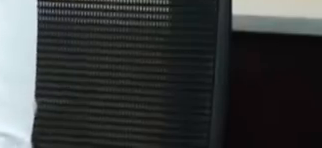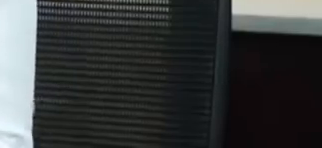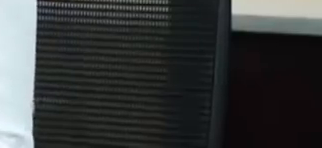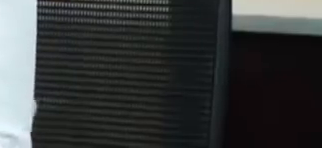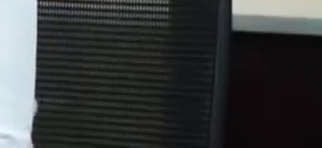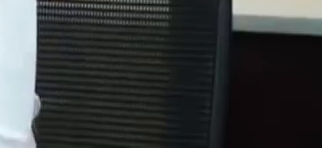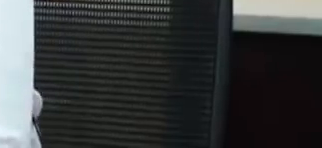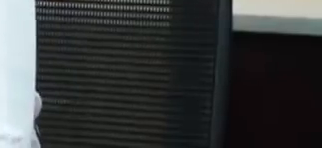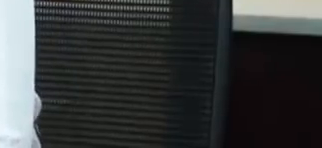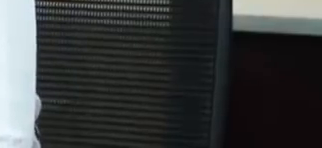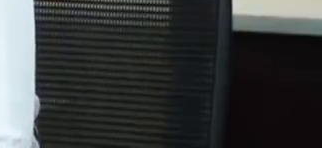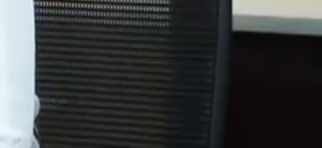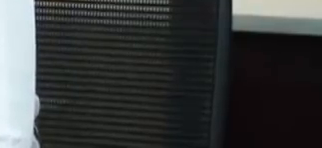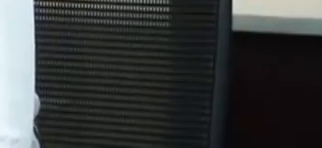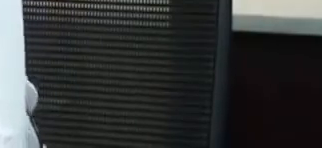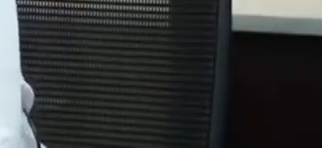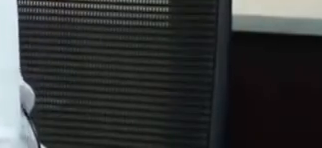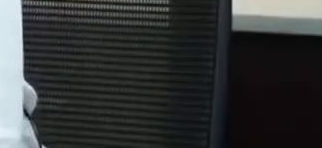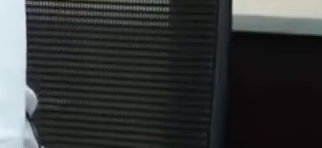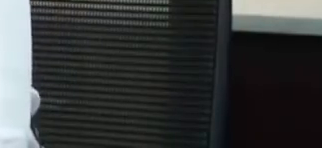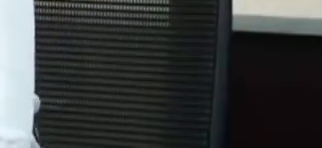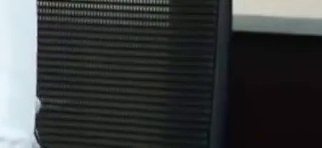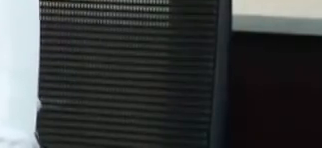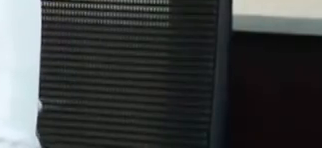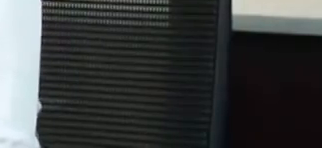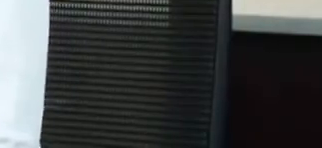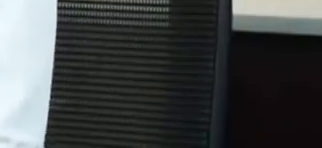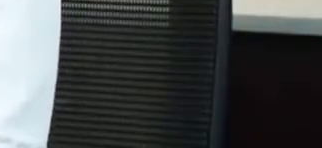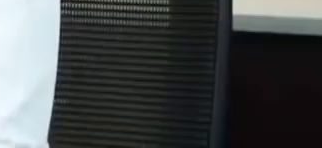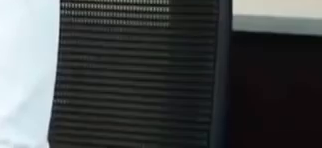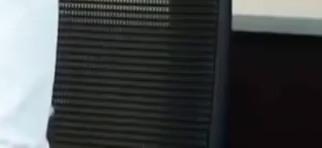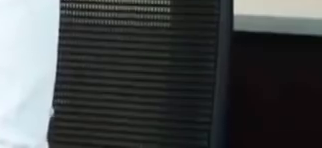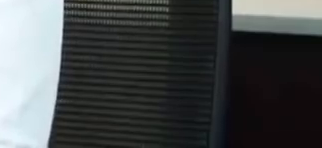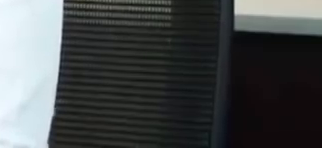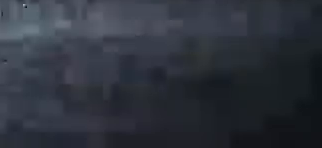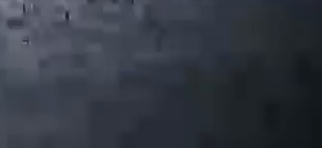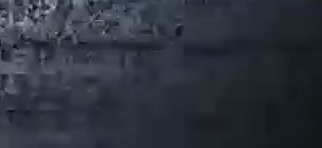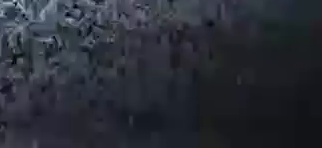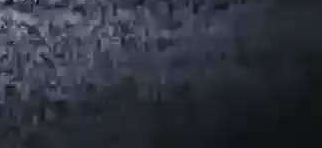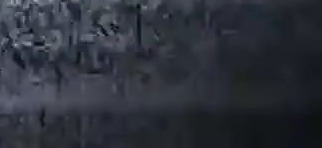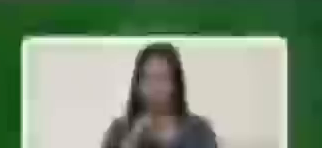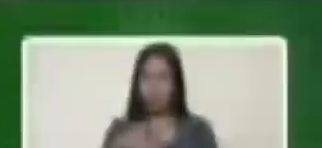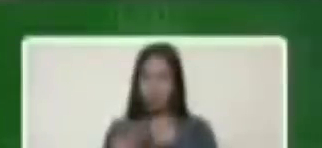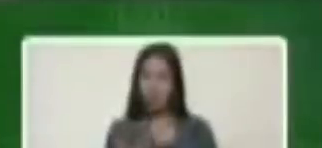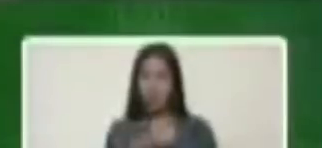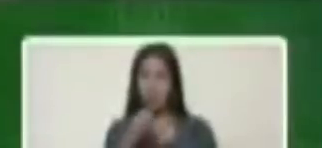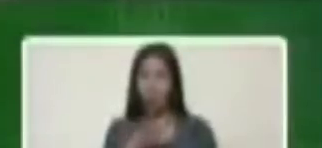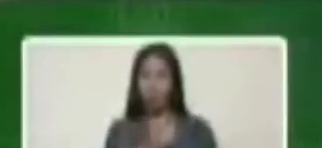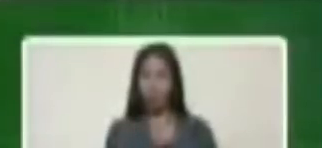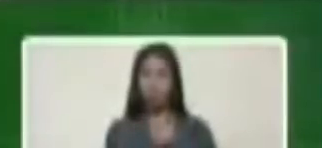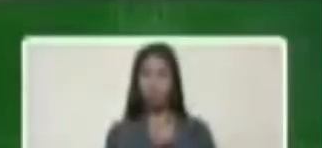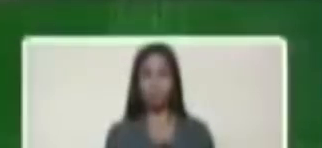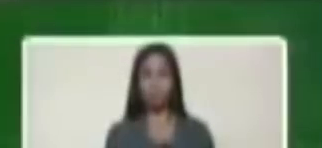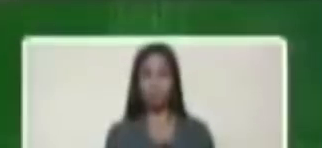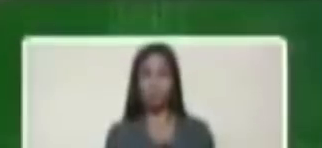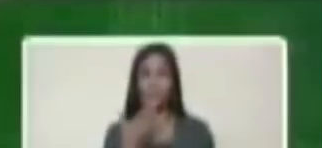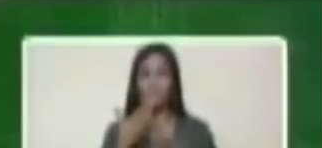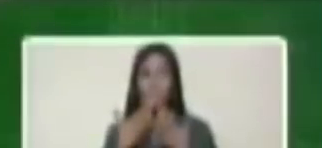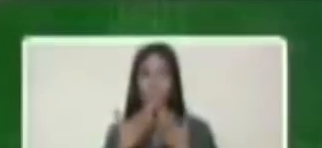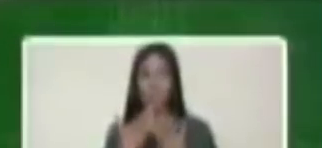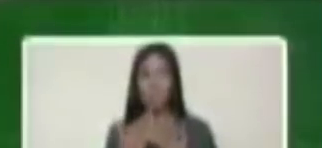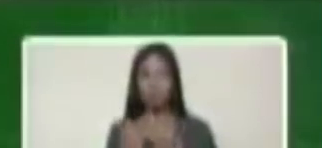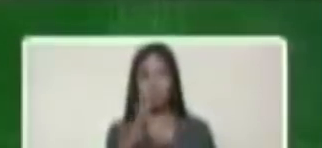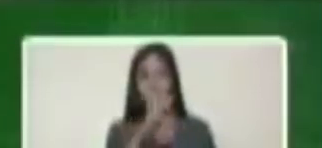Y suponiendo que esto tenga un gramo de cierto, ¿cómo es que se aprueban entonces este tipo de inversiones? Me están pidiendo